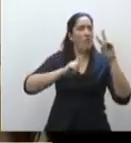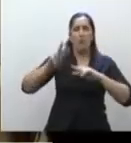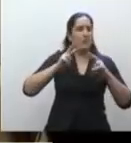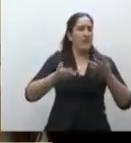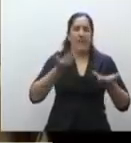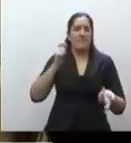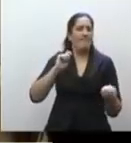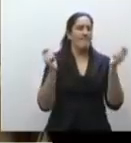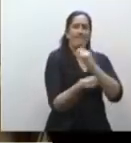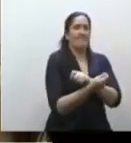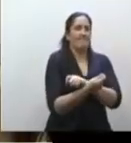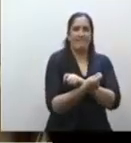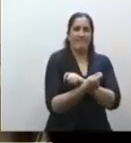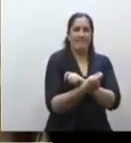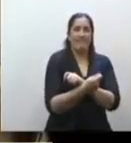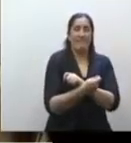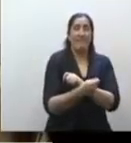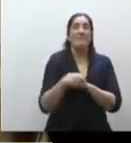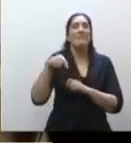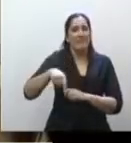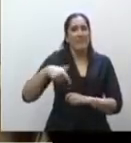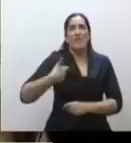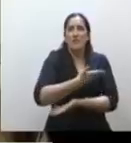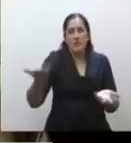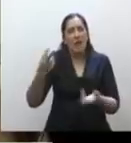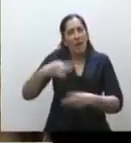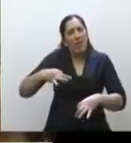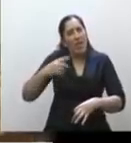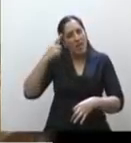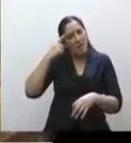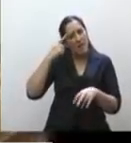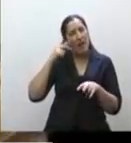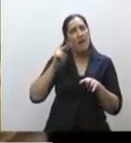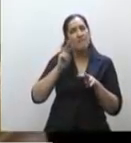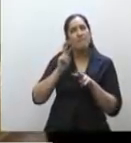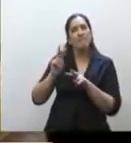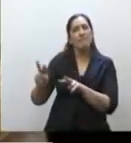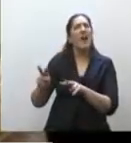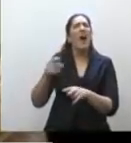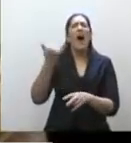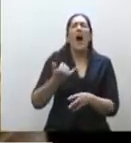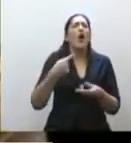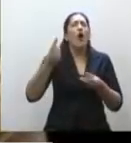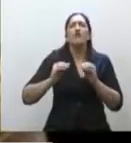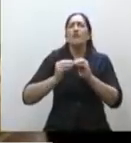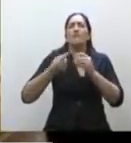otras cuestiones y que en definitiva siempre son económicas, porque